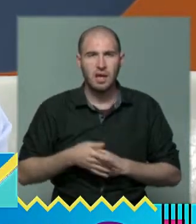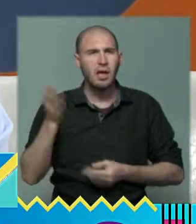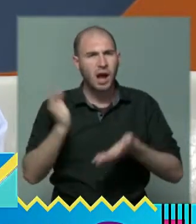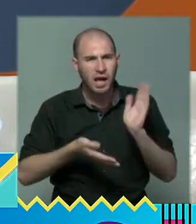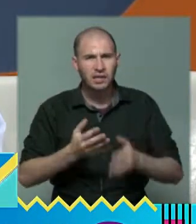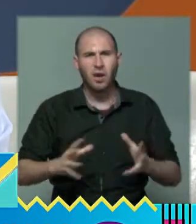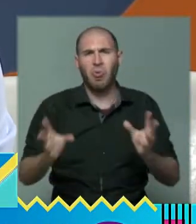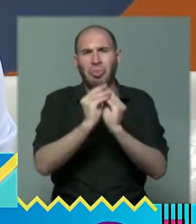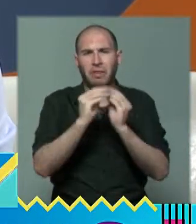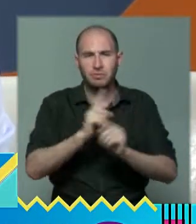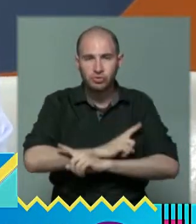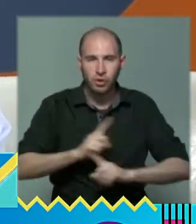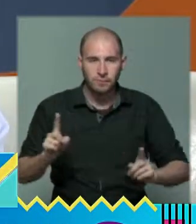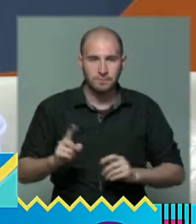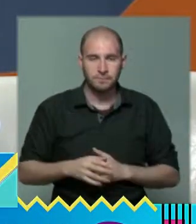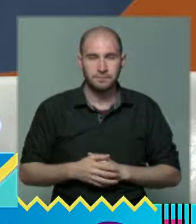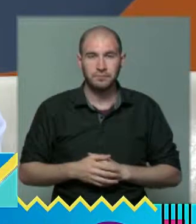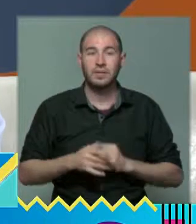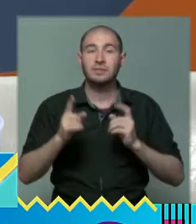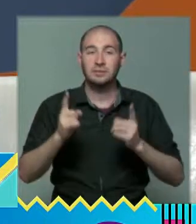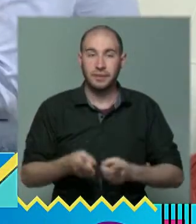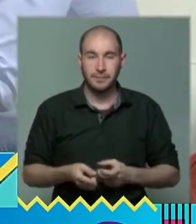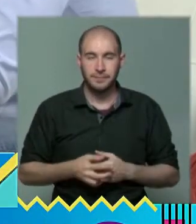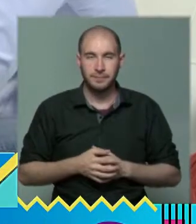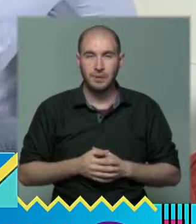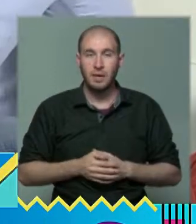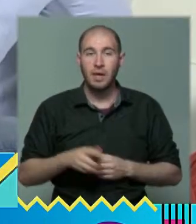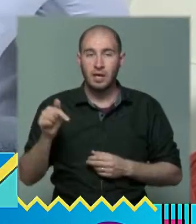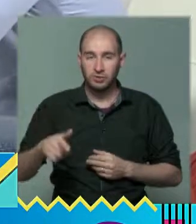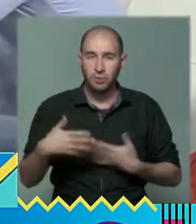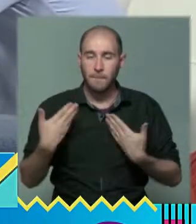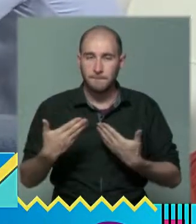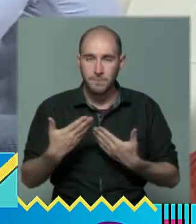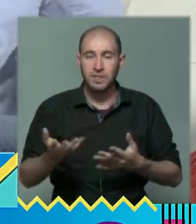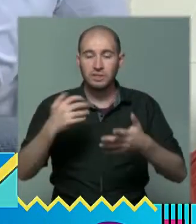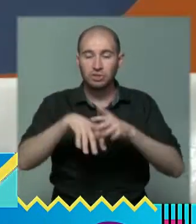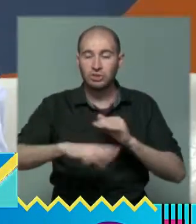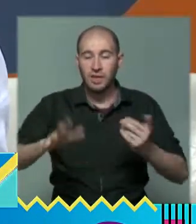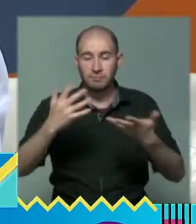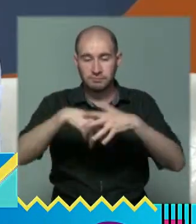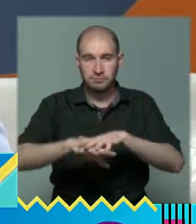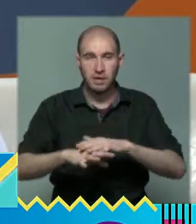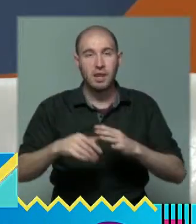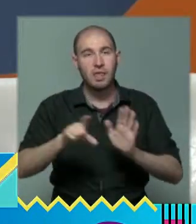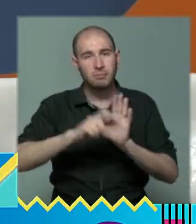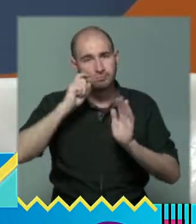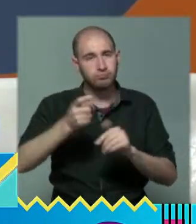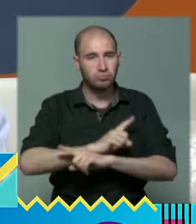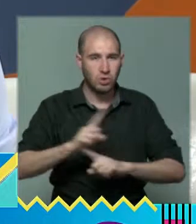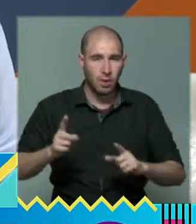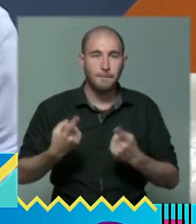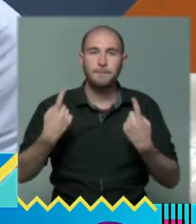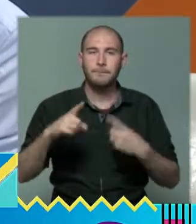sin hacinamiento, y que eso sea la posibilidad de volver a insertarse en la sociedad y no volver a cometer delitos.